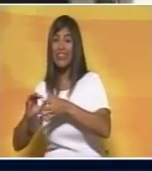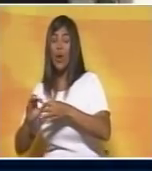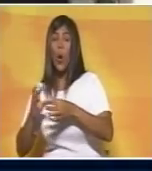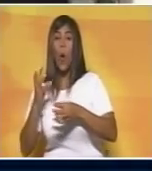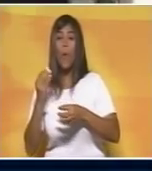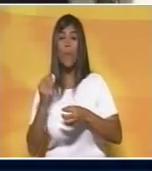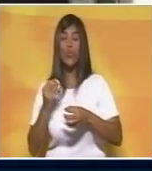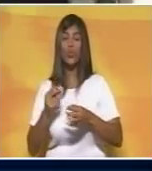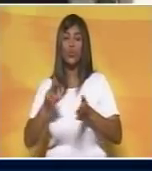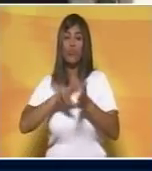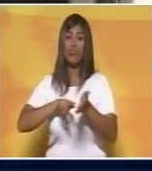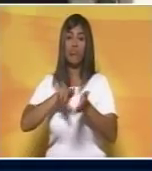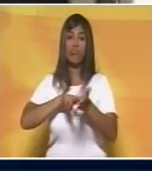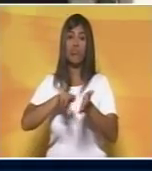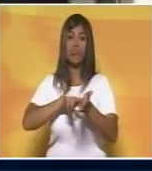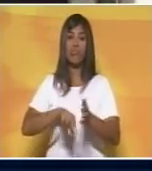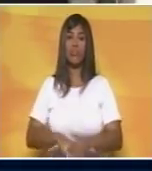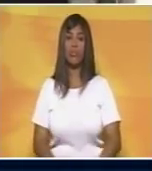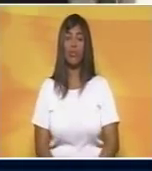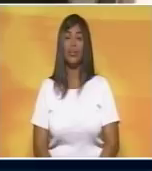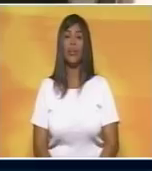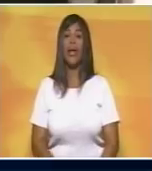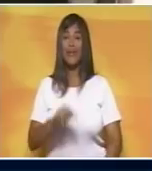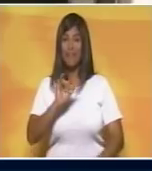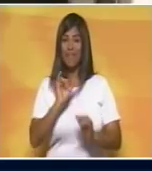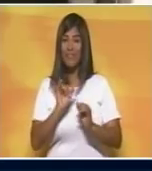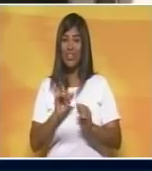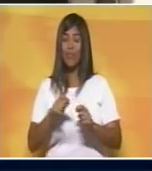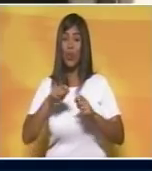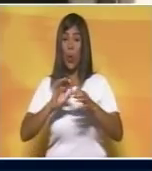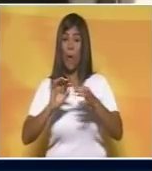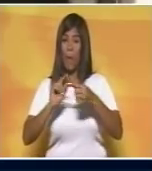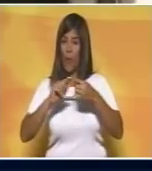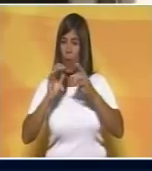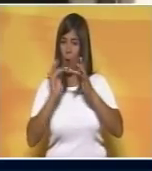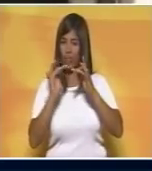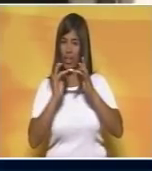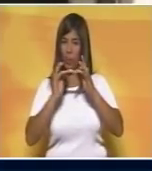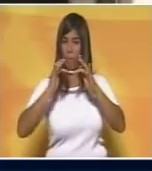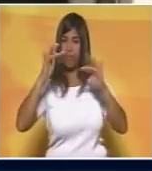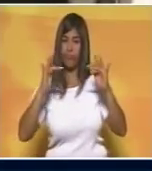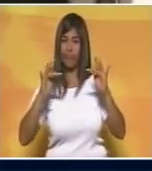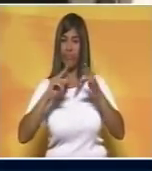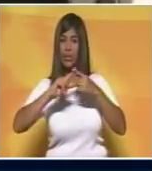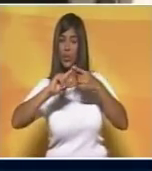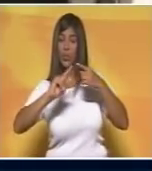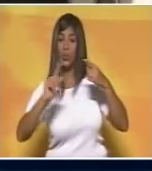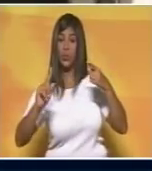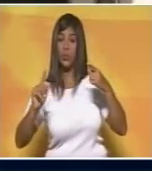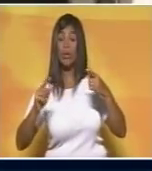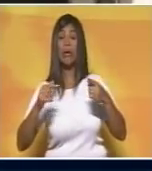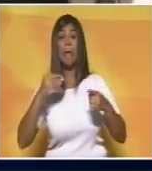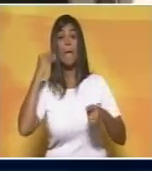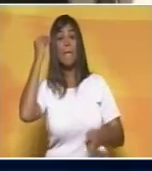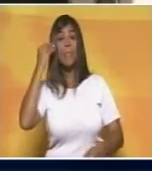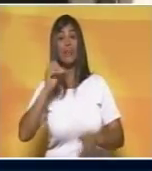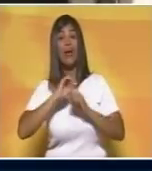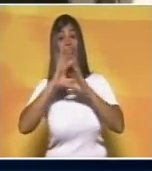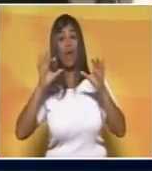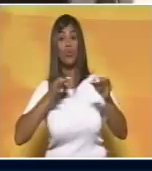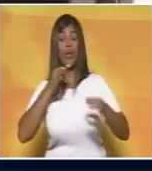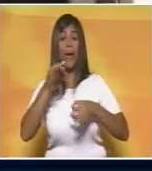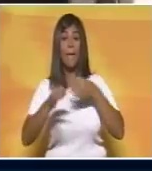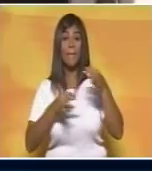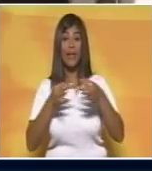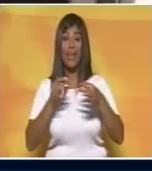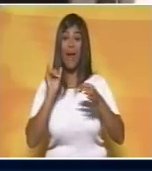acontecimientos posteriores que causaron la desconexión total. Creo que vale la pena aclarar que